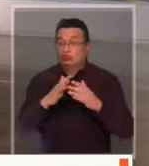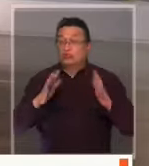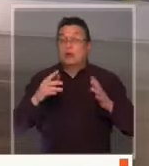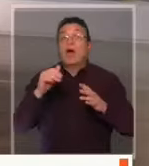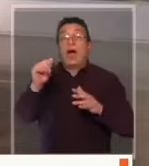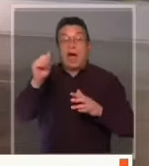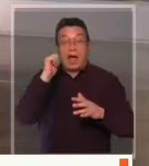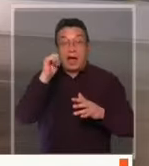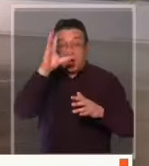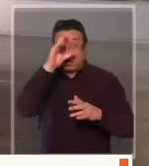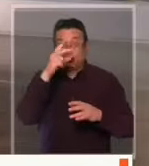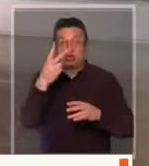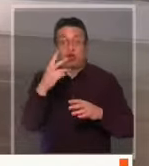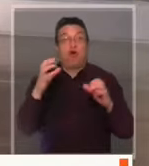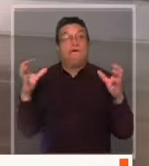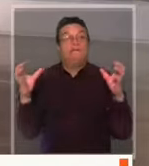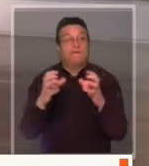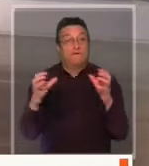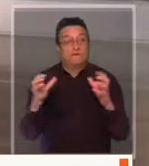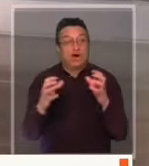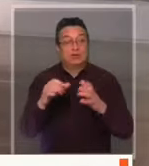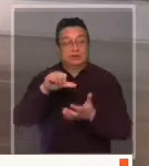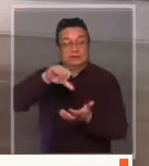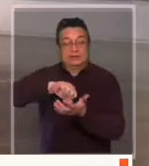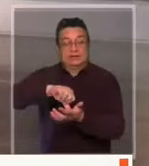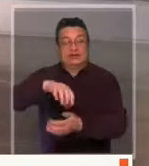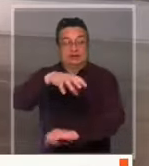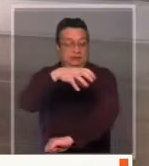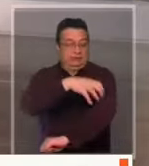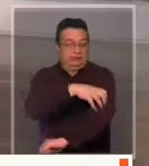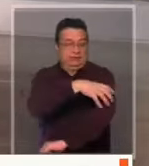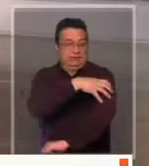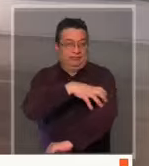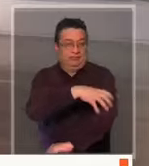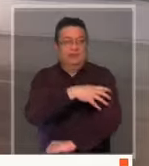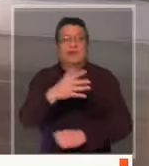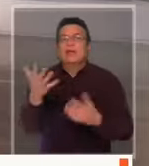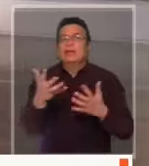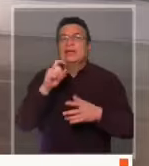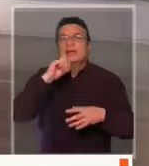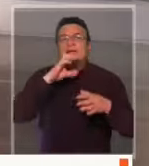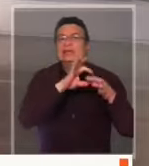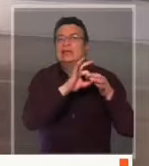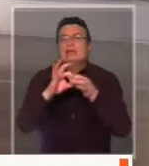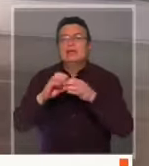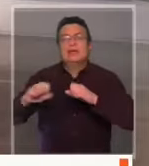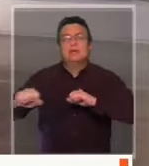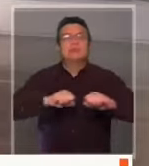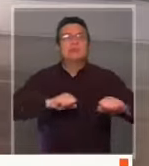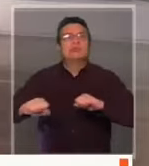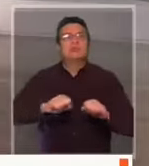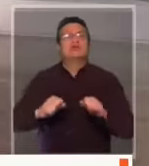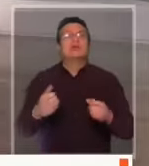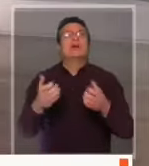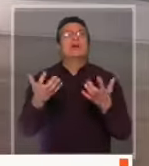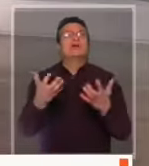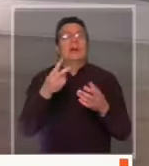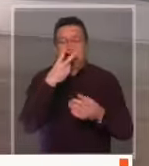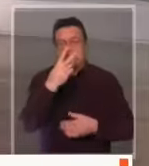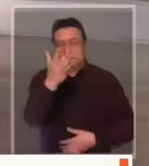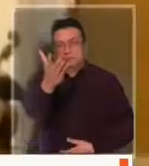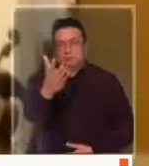dos fuertes movimientos en la zona central. ¿Qué significa este enjambre sísmico que podría provocar? Lo vemos en la siguiente nota.